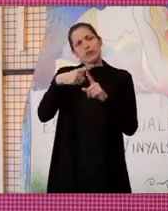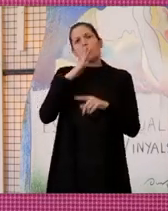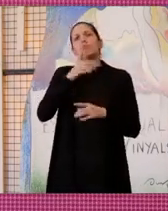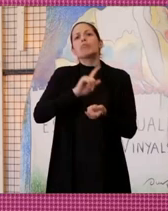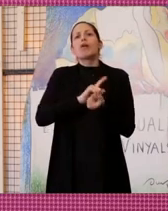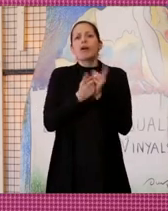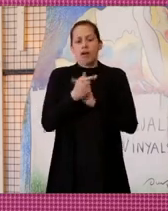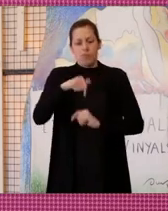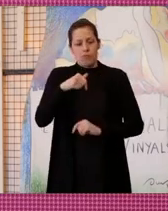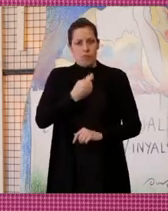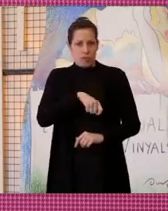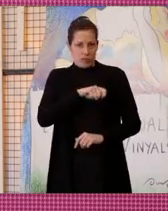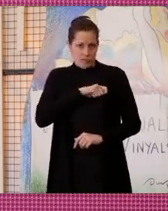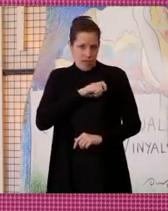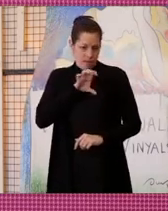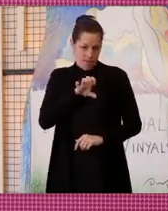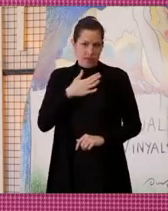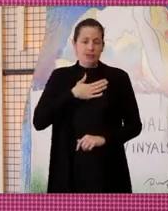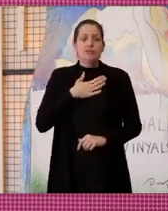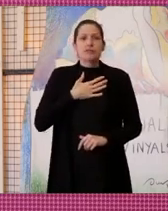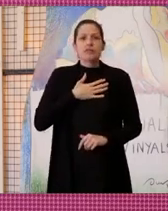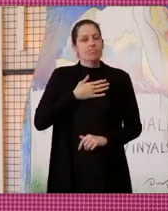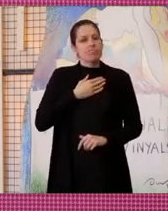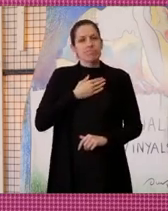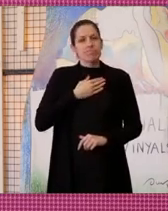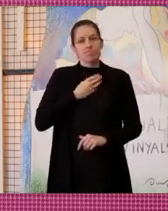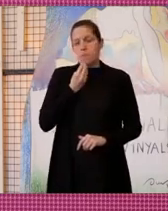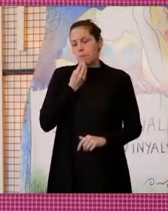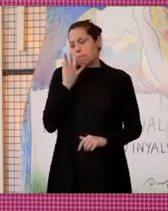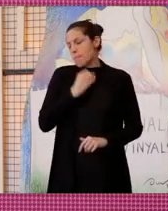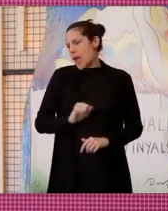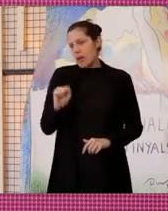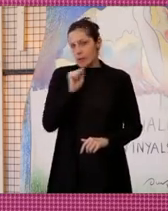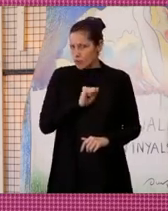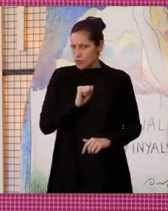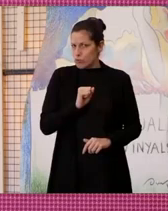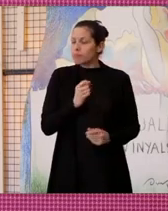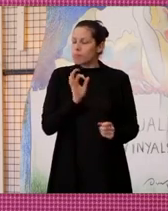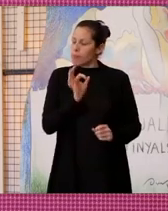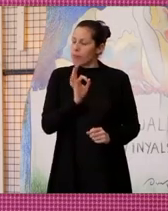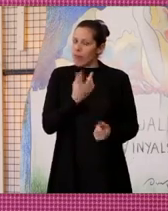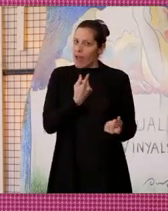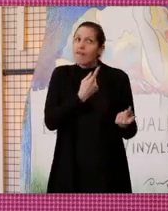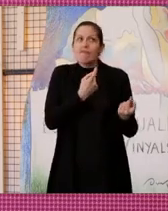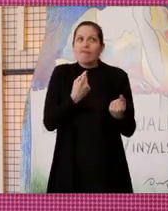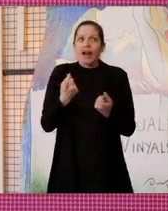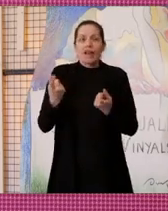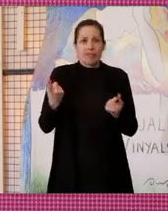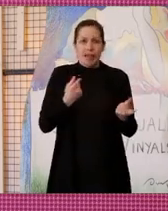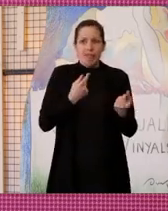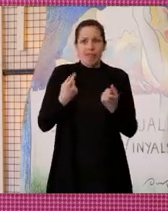ha sido fantástico es verdad todavía Hay muchísimo que hacer todavía como dijo